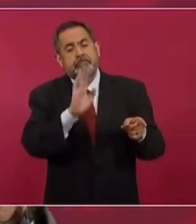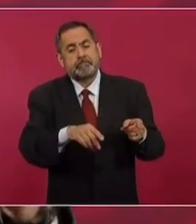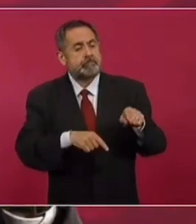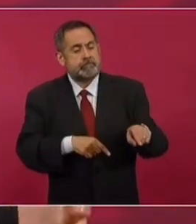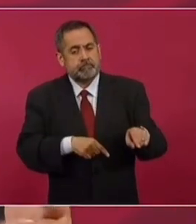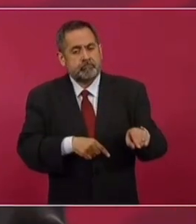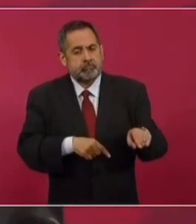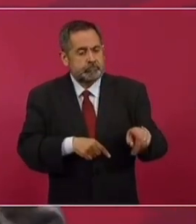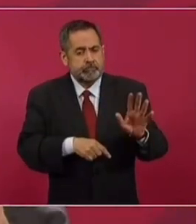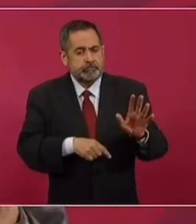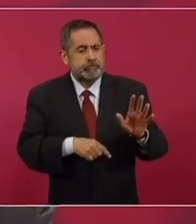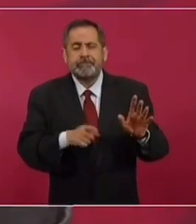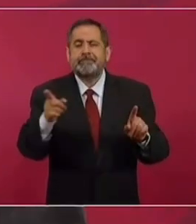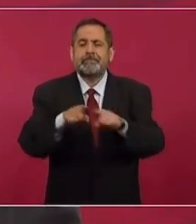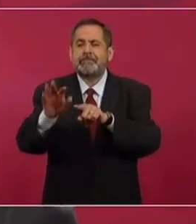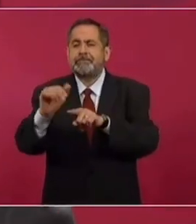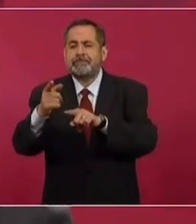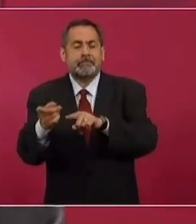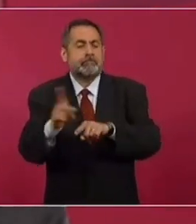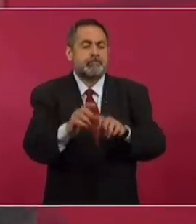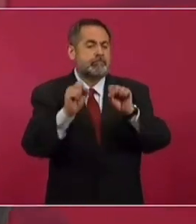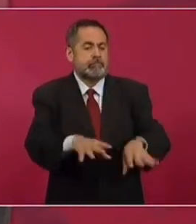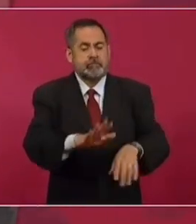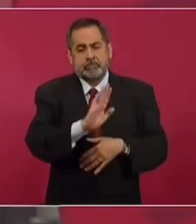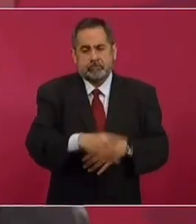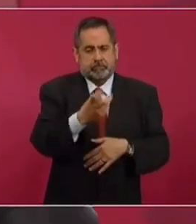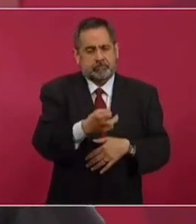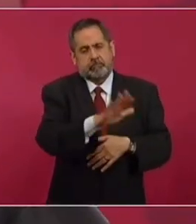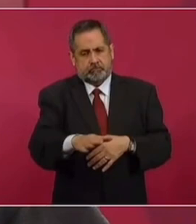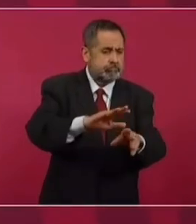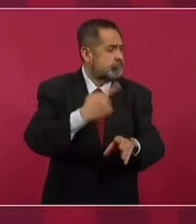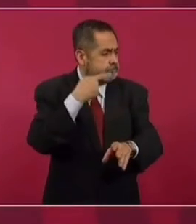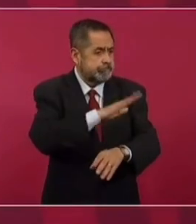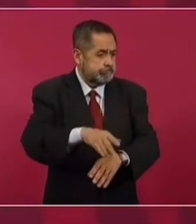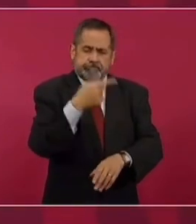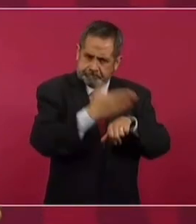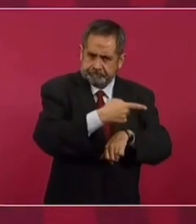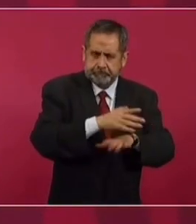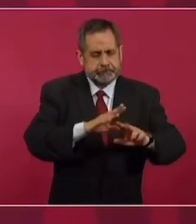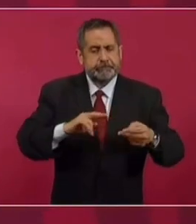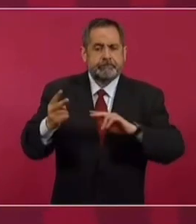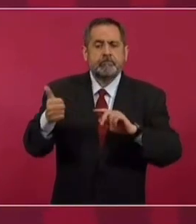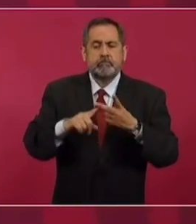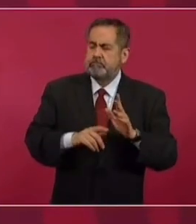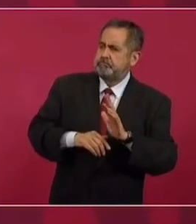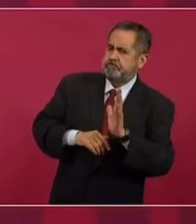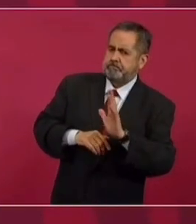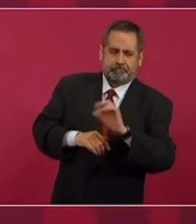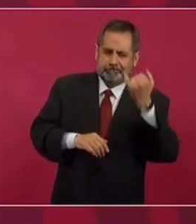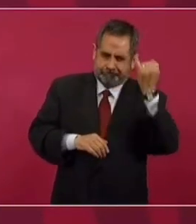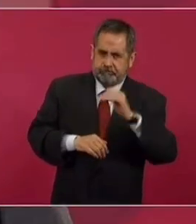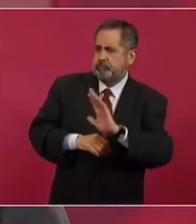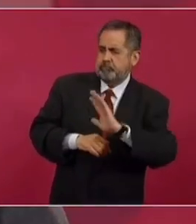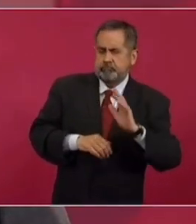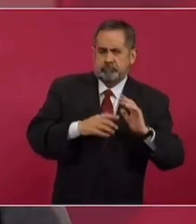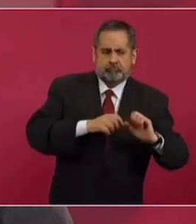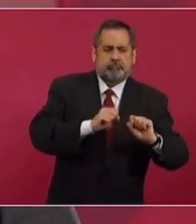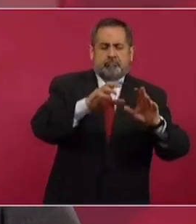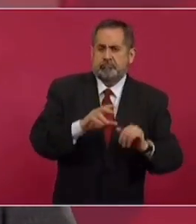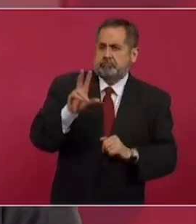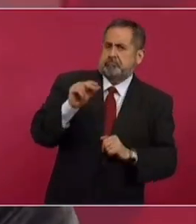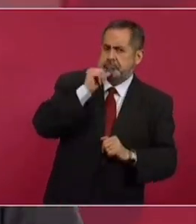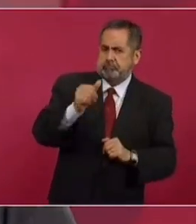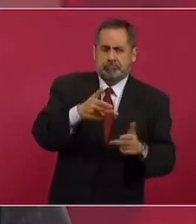se dejó en el abandono al hermano del fiscal y que por eso falleció. Por el otro lado, dice, no, no fue